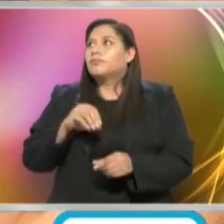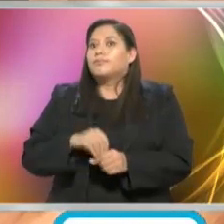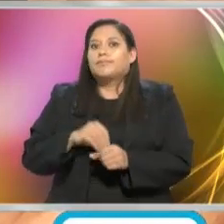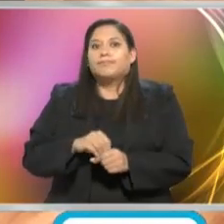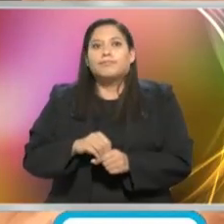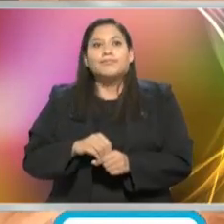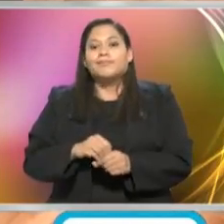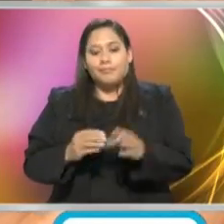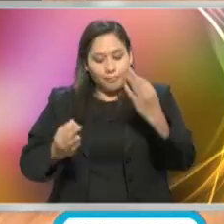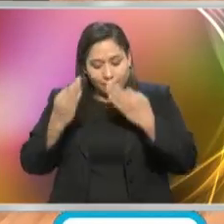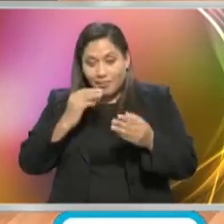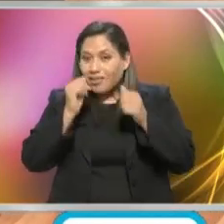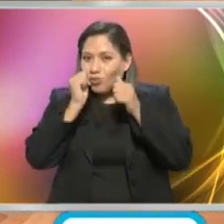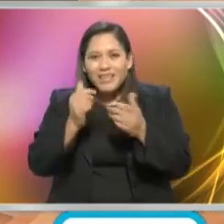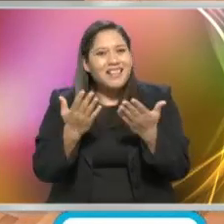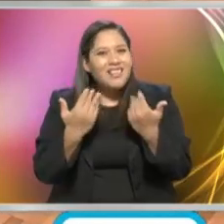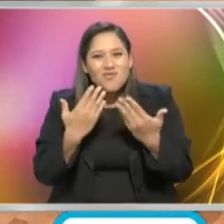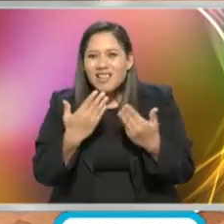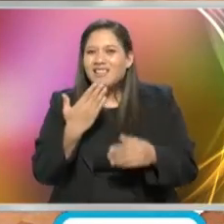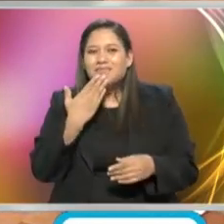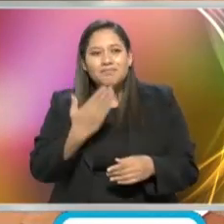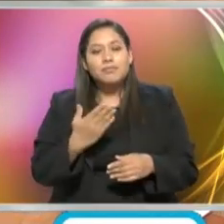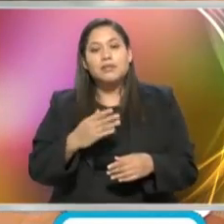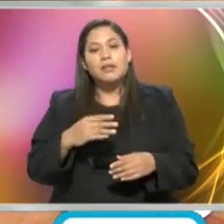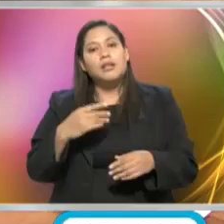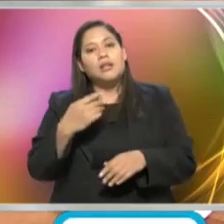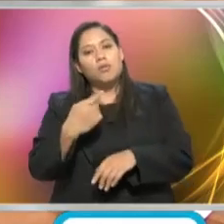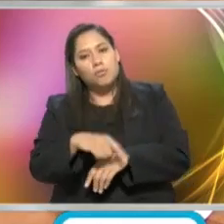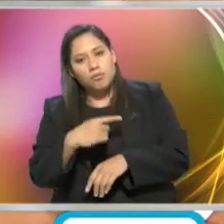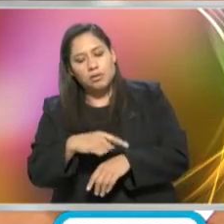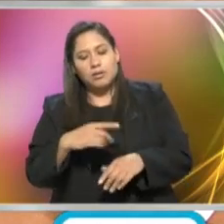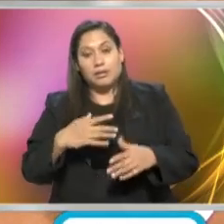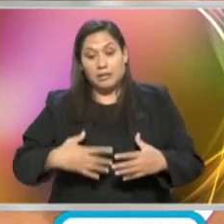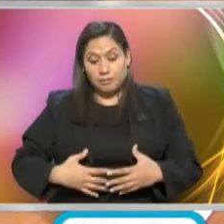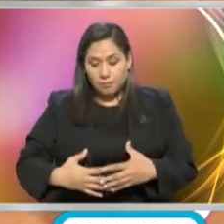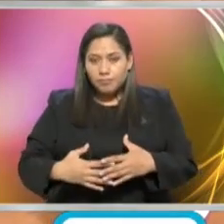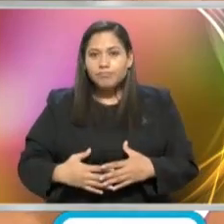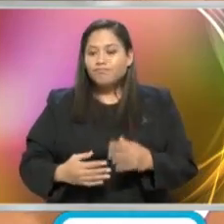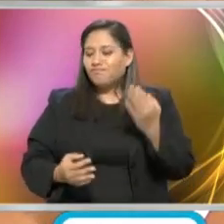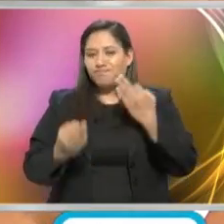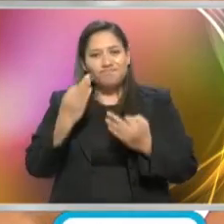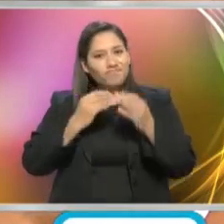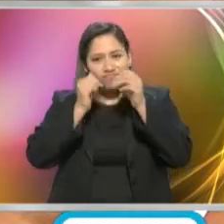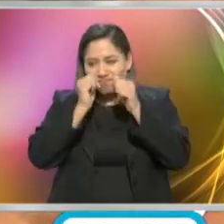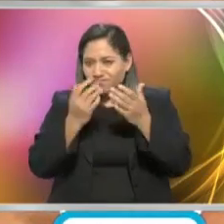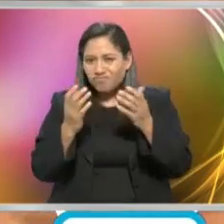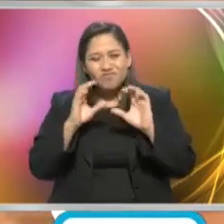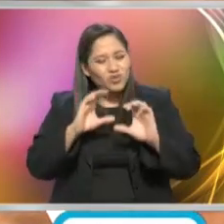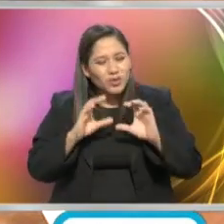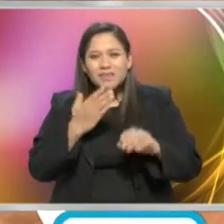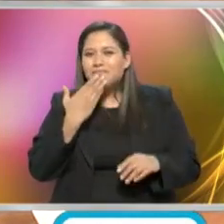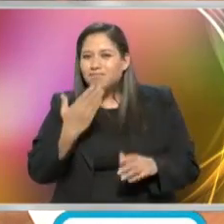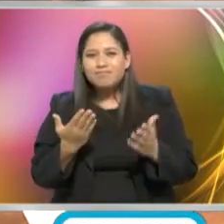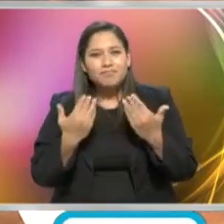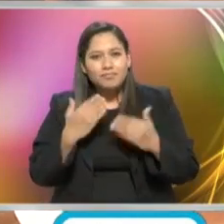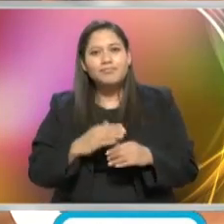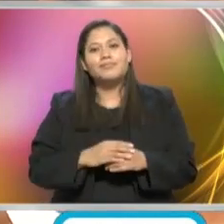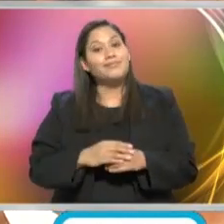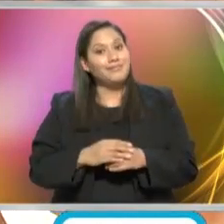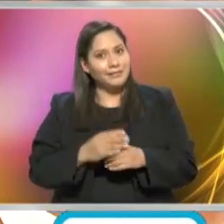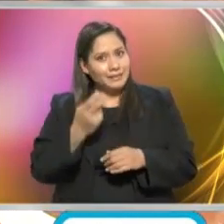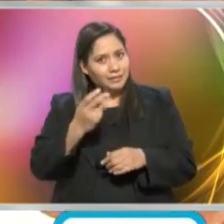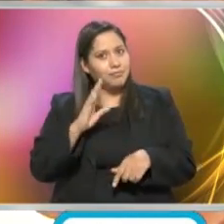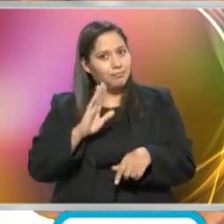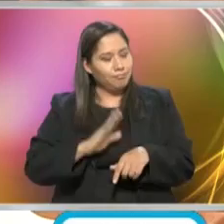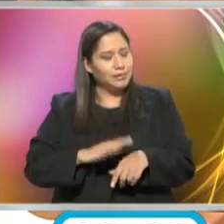se tienen los cuidados durante el embarazo, obviamente no los tuvieron antes y después del embarazo, entonces siempre hay que tener cuidado